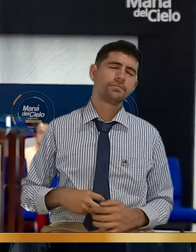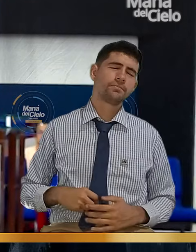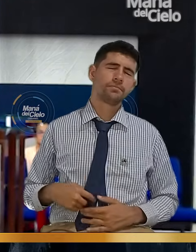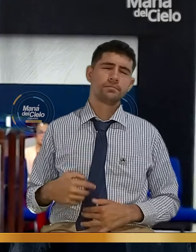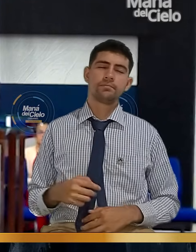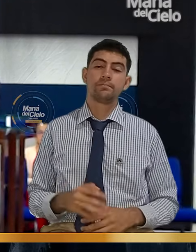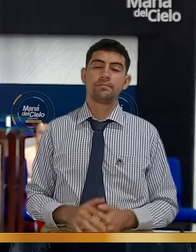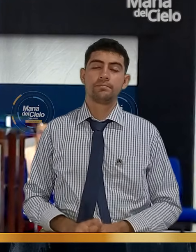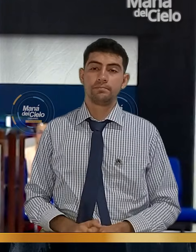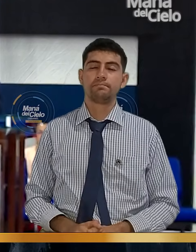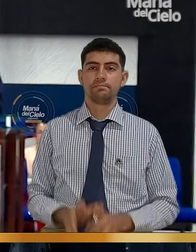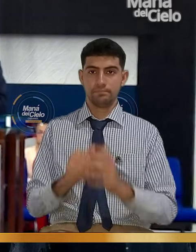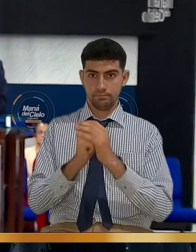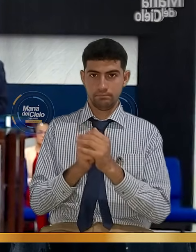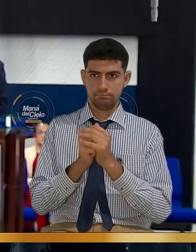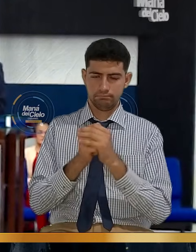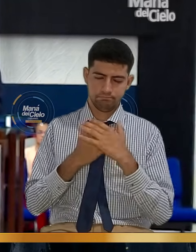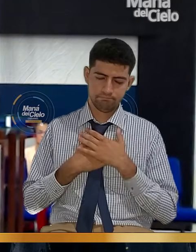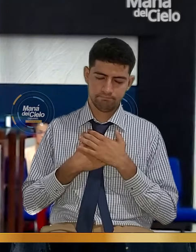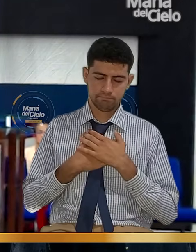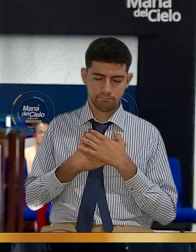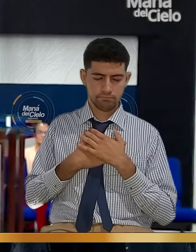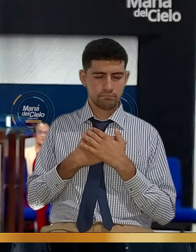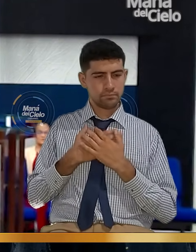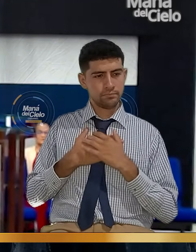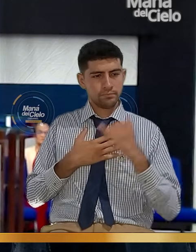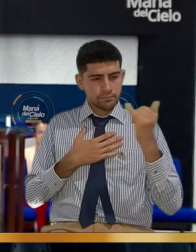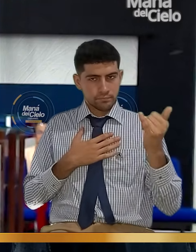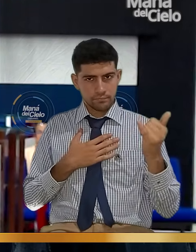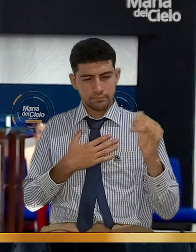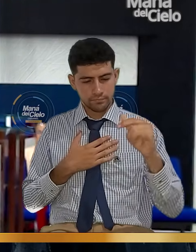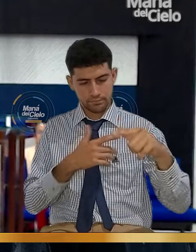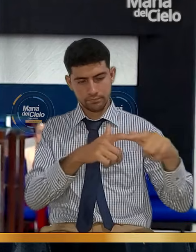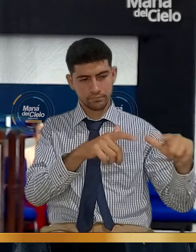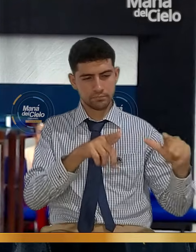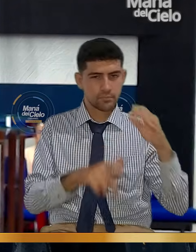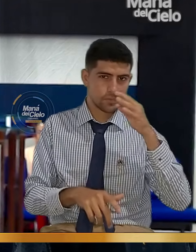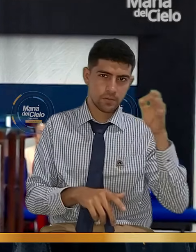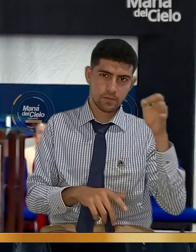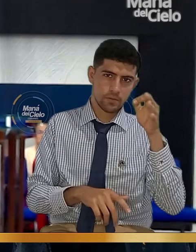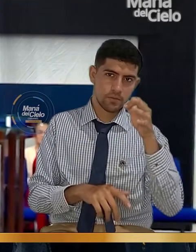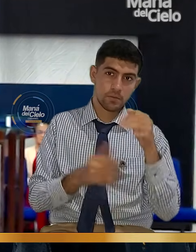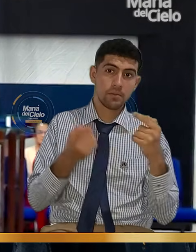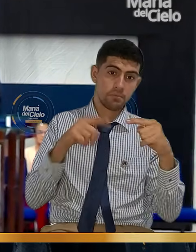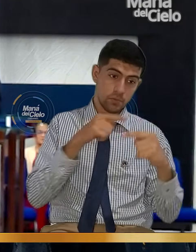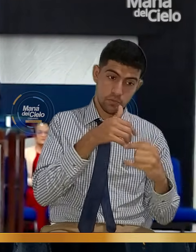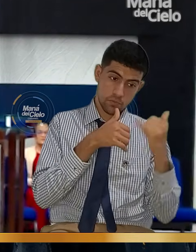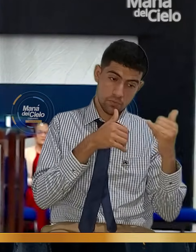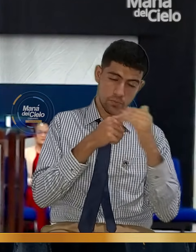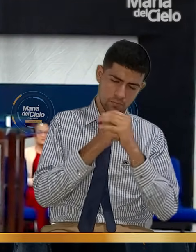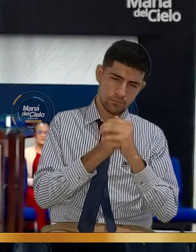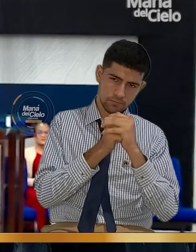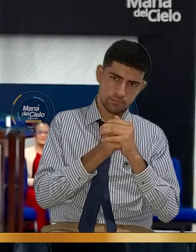quería estar en el campal aquí, pero bueno, voy a ir a Caloto y oren ustedes por nosotros, que voy a estar allá,